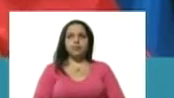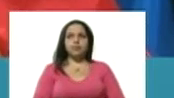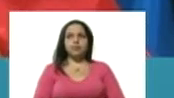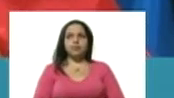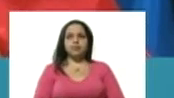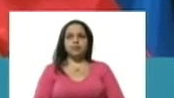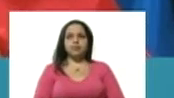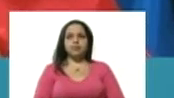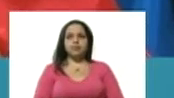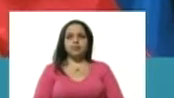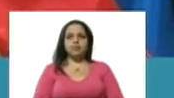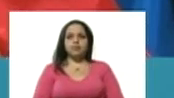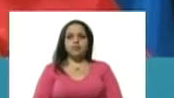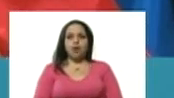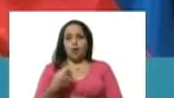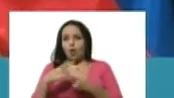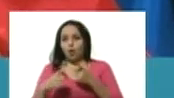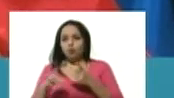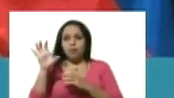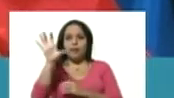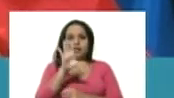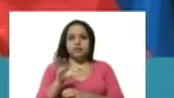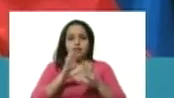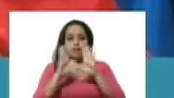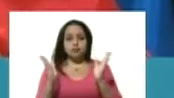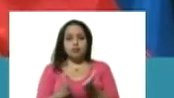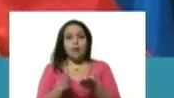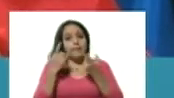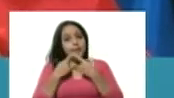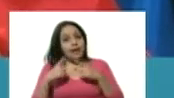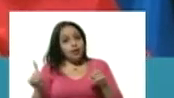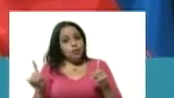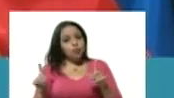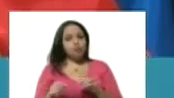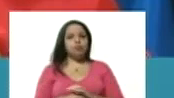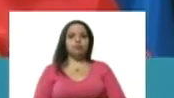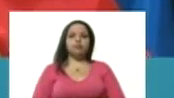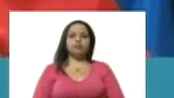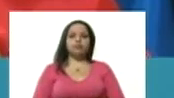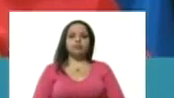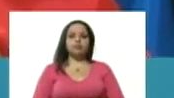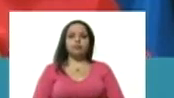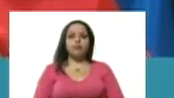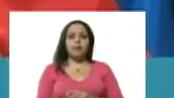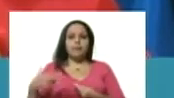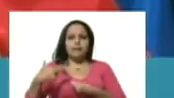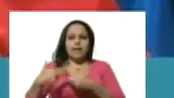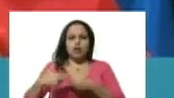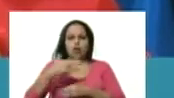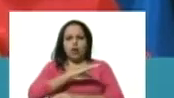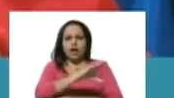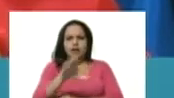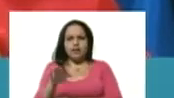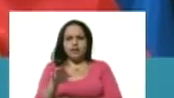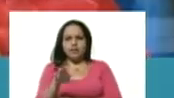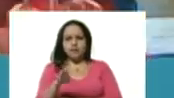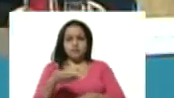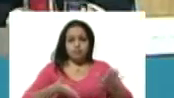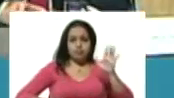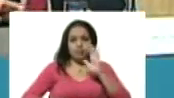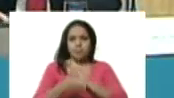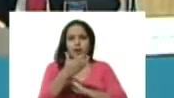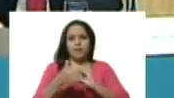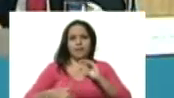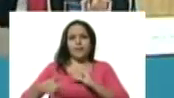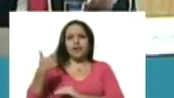todo, y los demás países del mundo. Sin embargo, Petrocaribe va más allá o